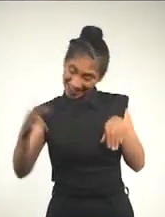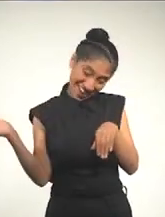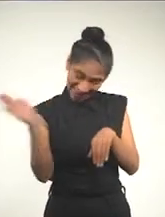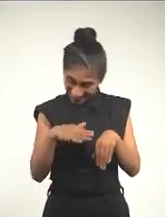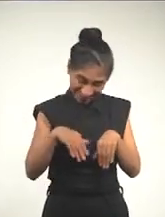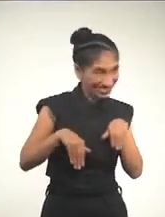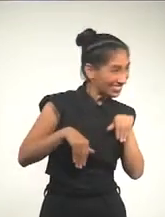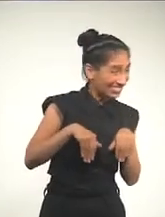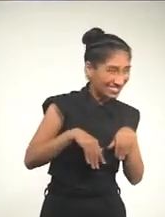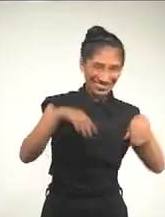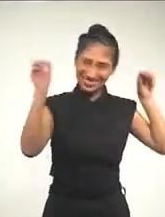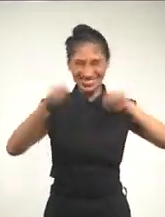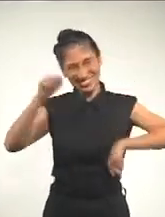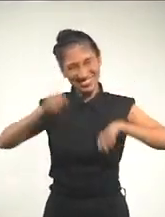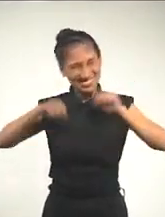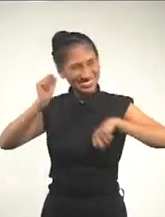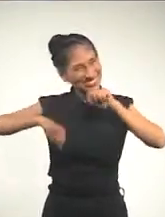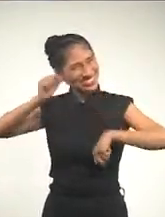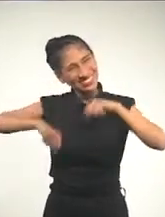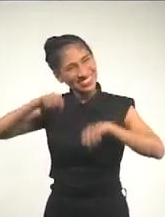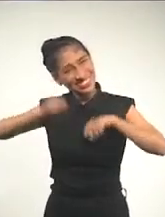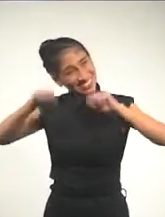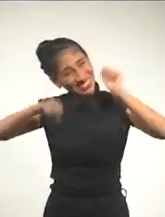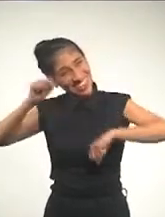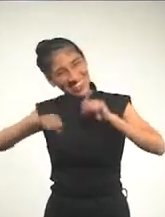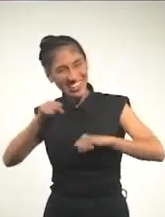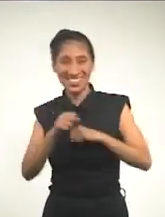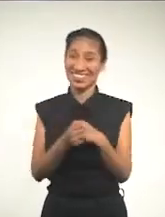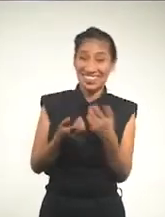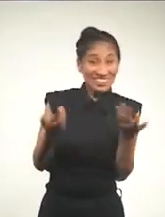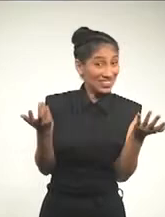aviso para que lo puedas ver.